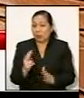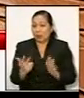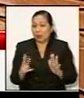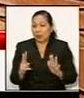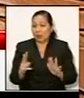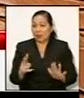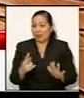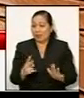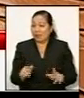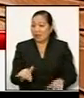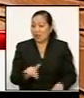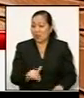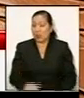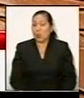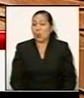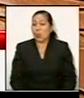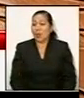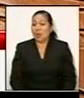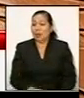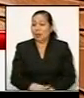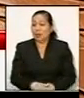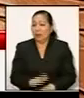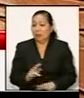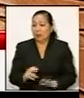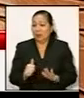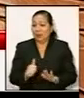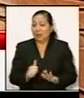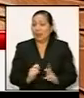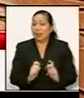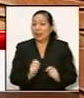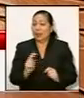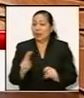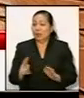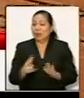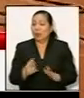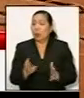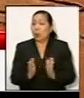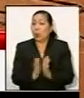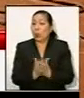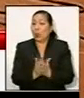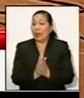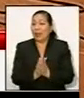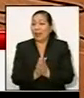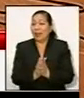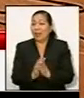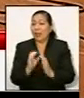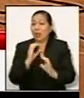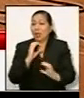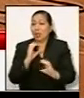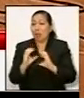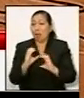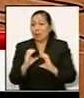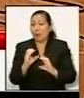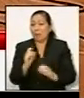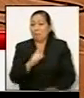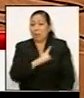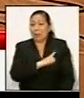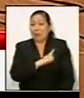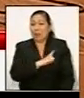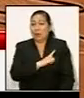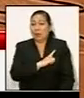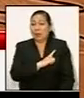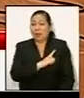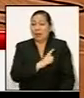2017 igualmente producida su gestión 2016 distribuidos en el 2017 cuadro de trabajo comunicación para el primer grado la página